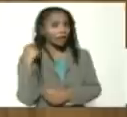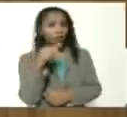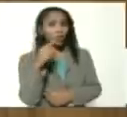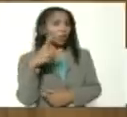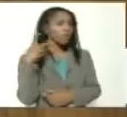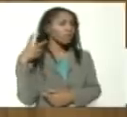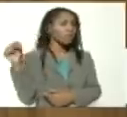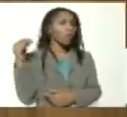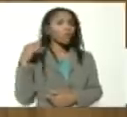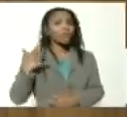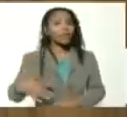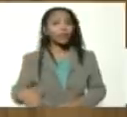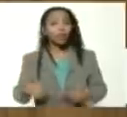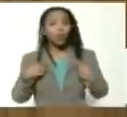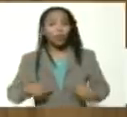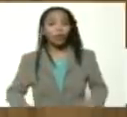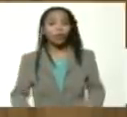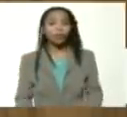derechos humanos.